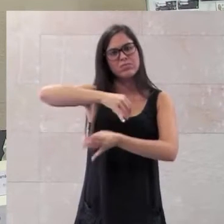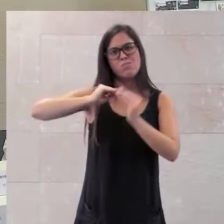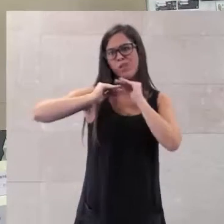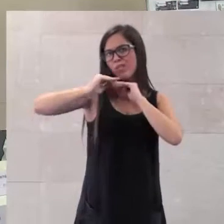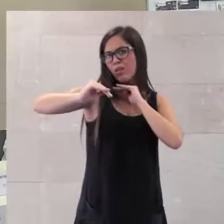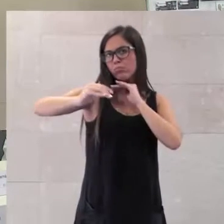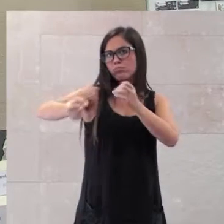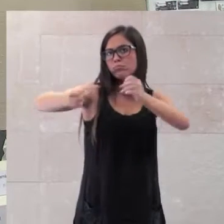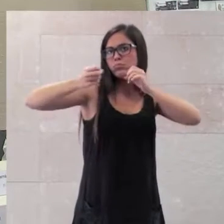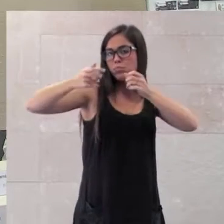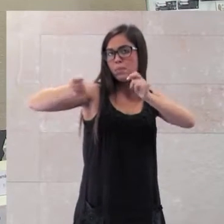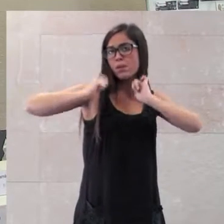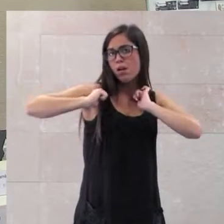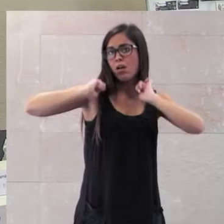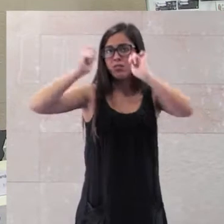horizontalidad.